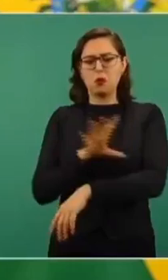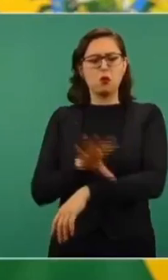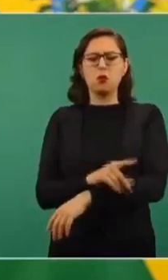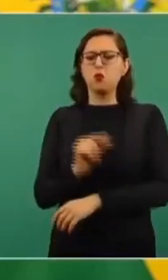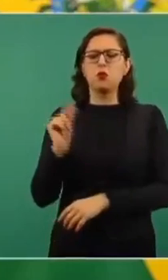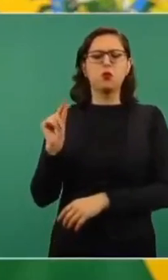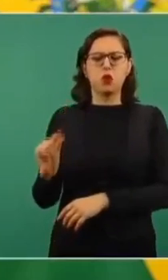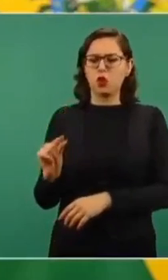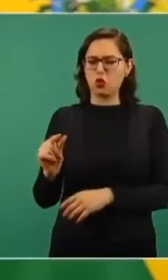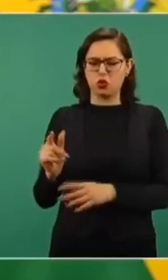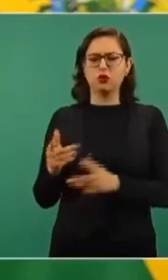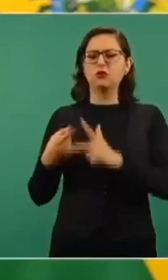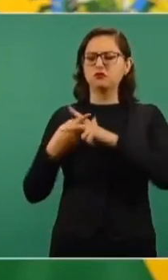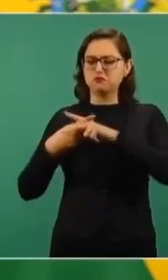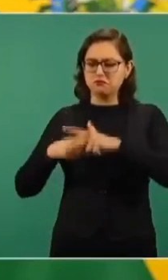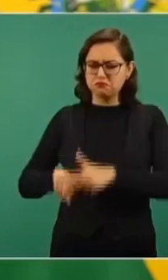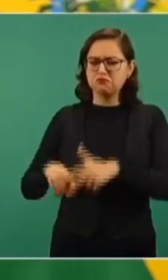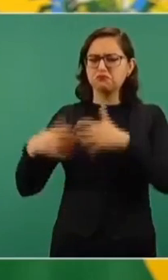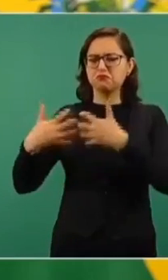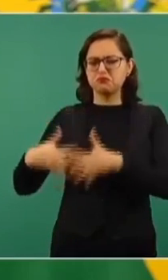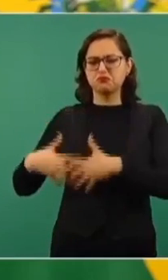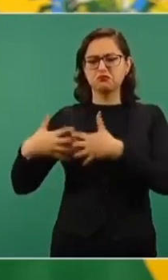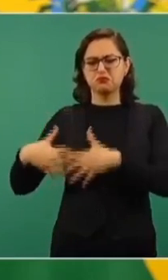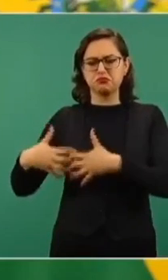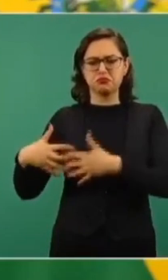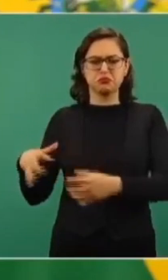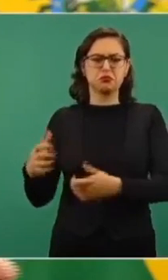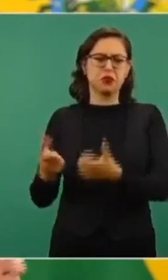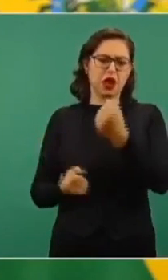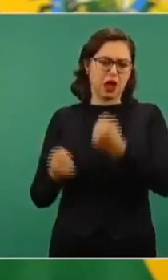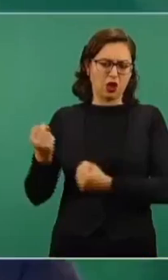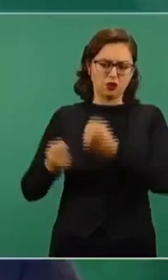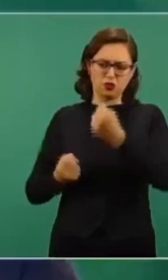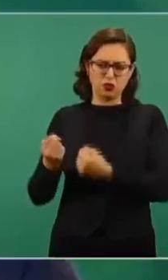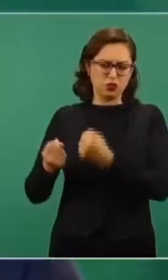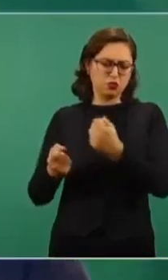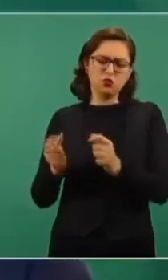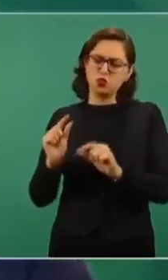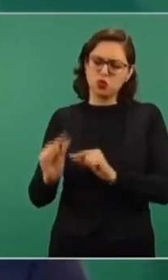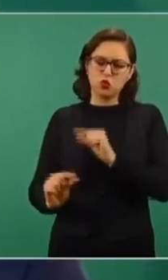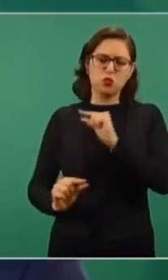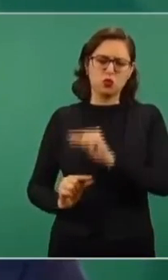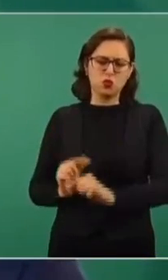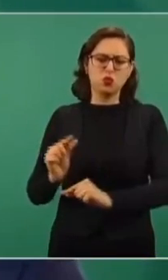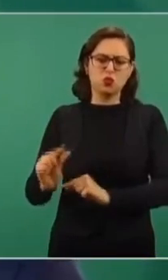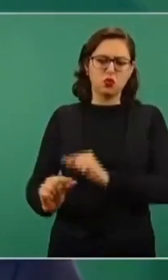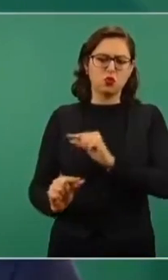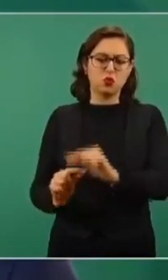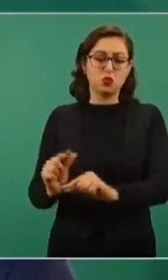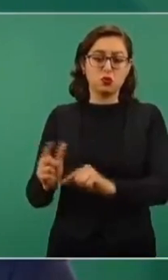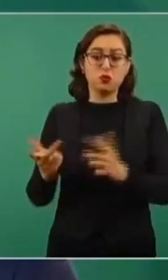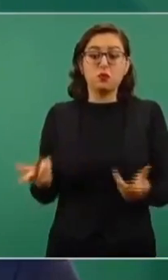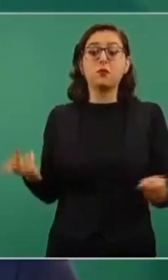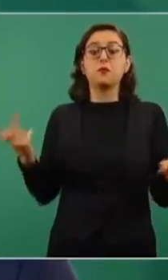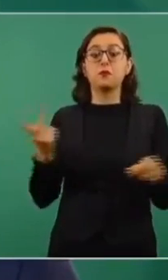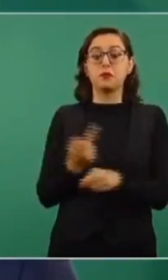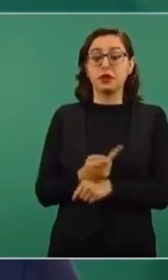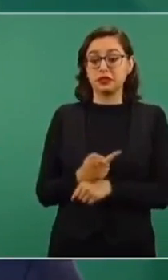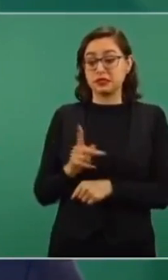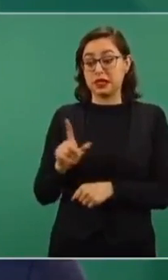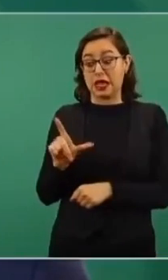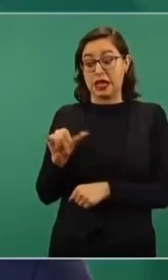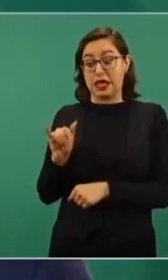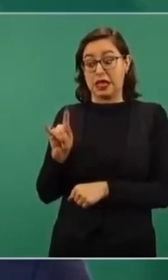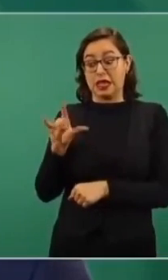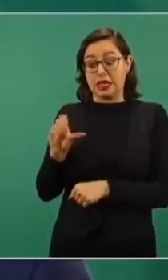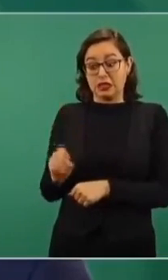escala para una fábrica de vehículos nuestro en Bolivia. Por lo tanto, para nosotros el control de los recursos naturales es un